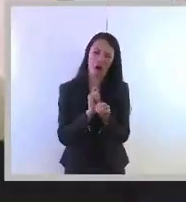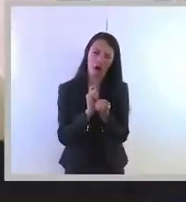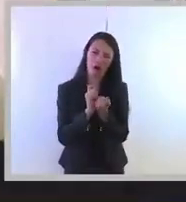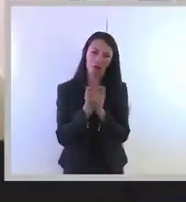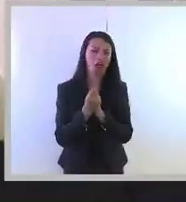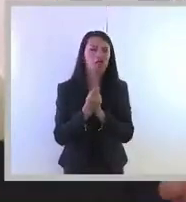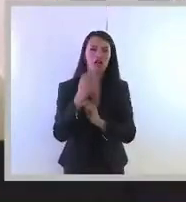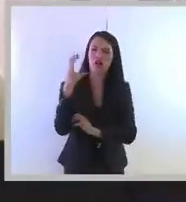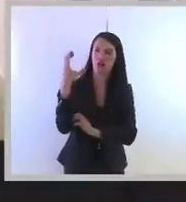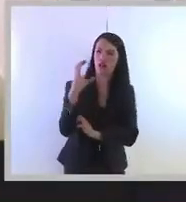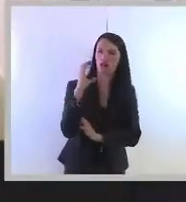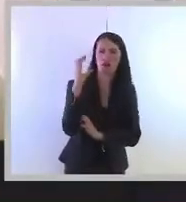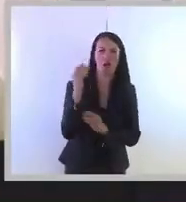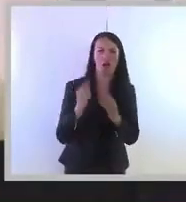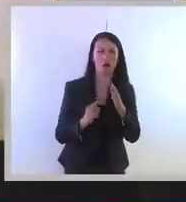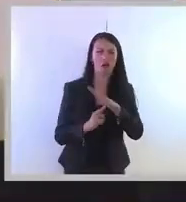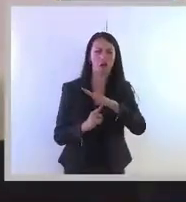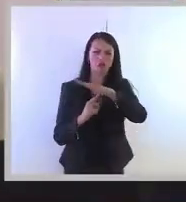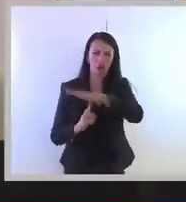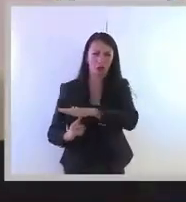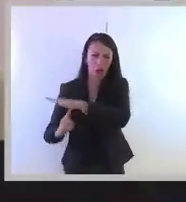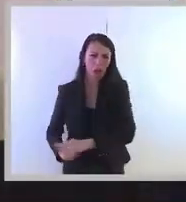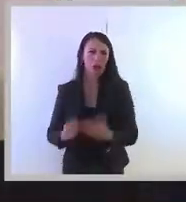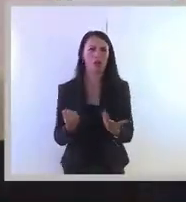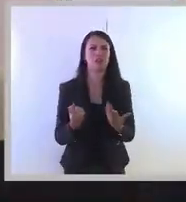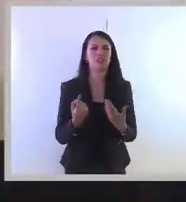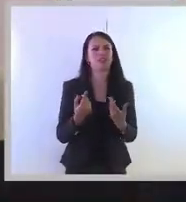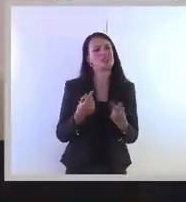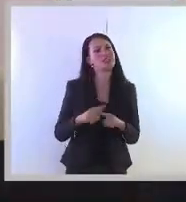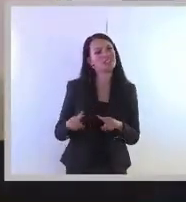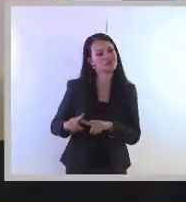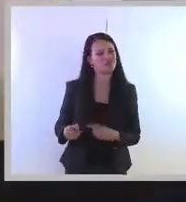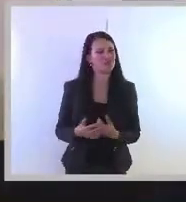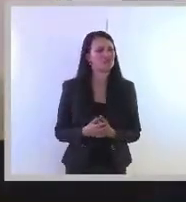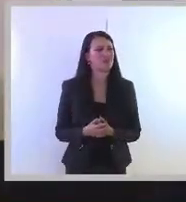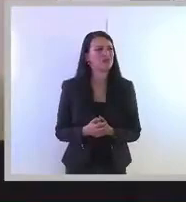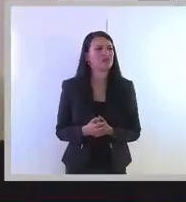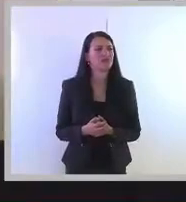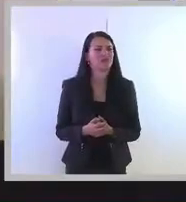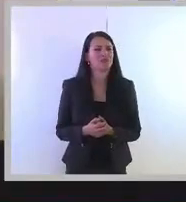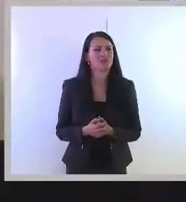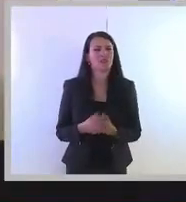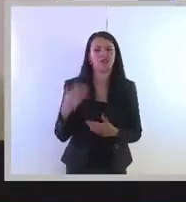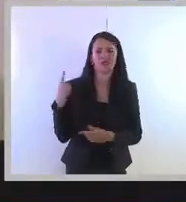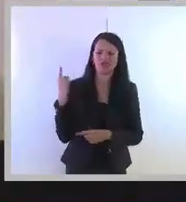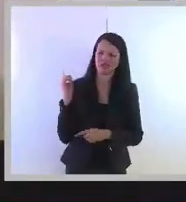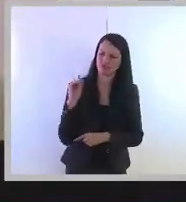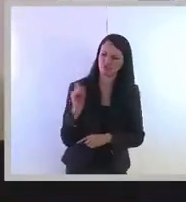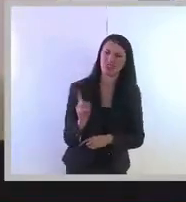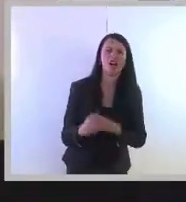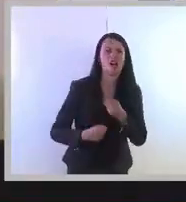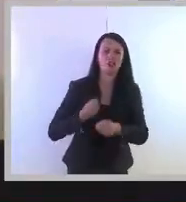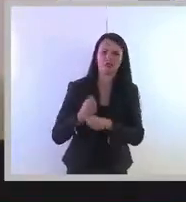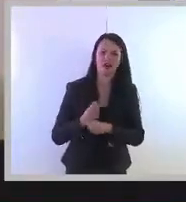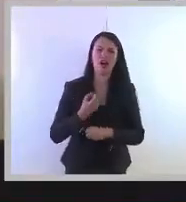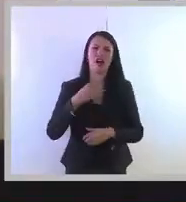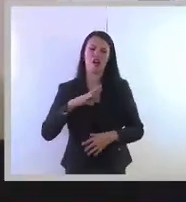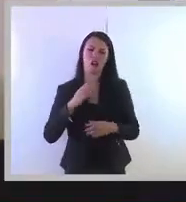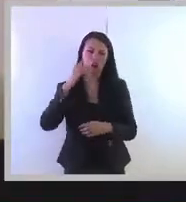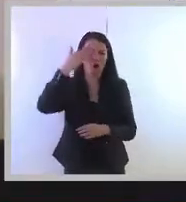tantos años de exclusión, con tantos años de racismo, con tantos años de olvido, de